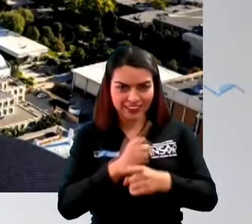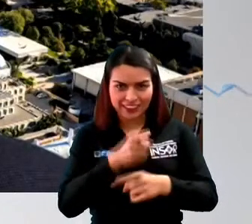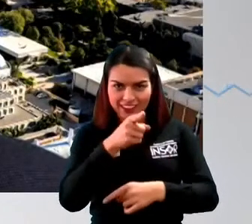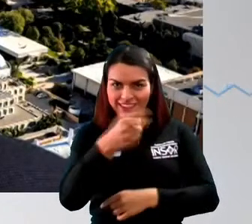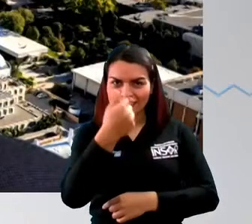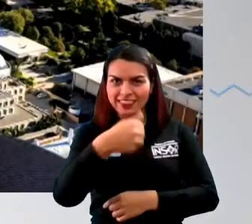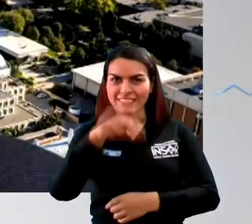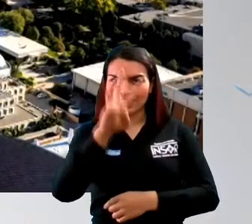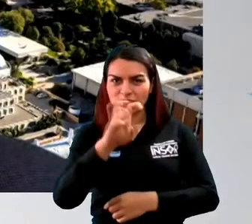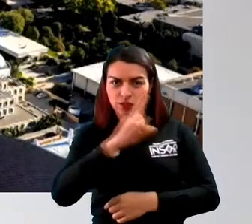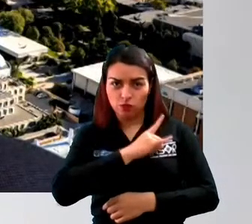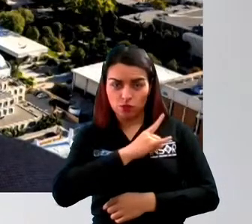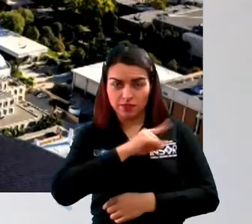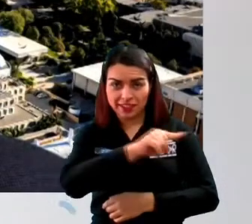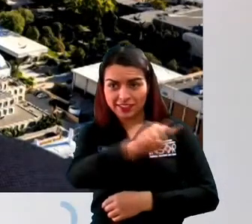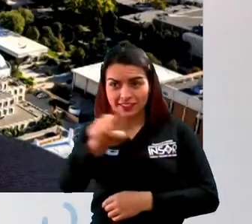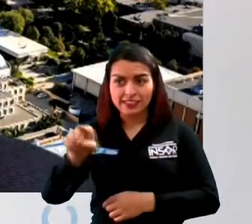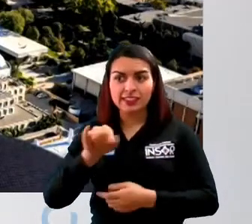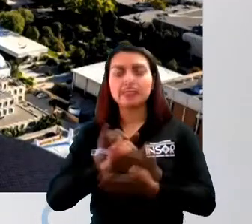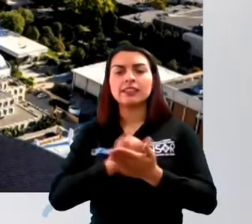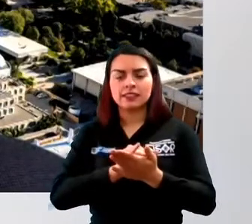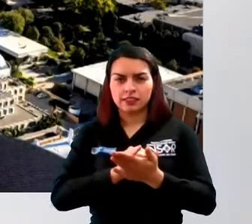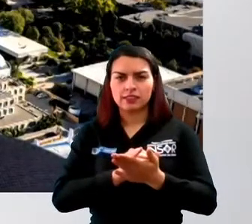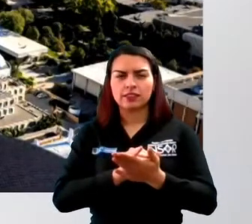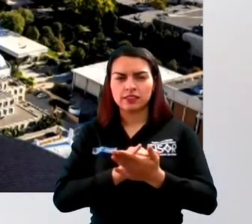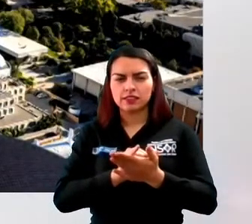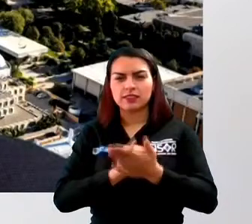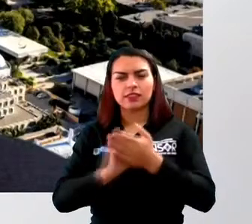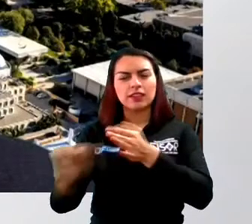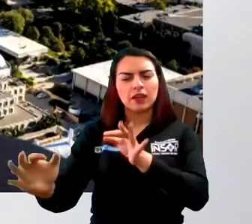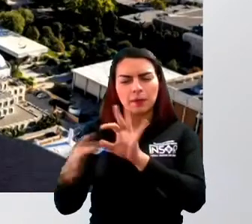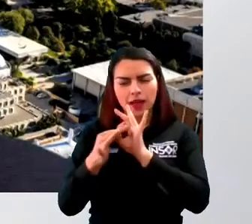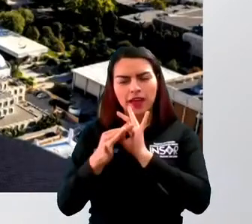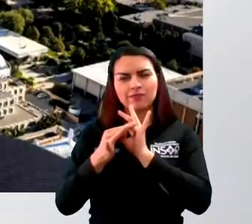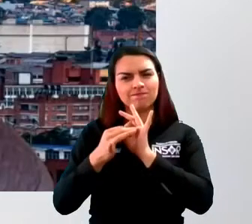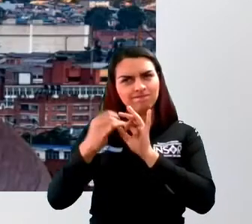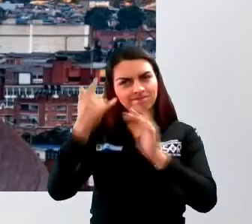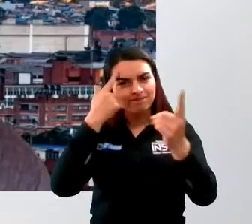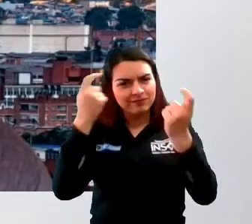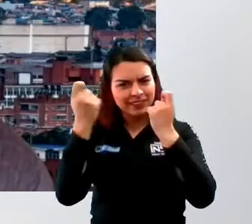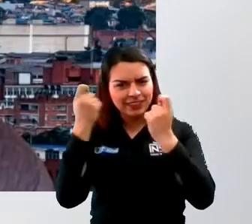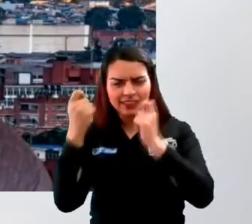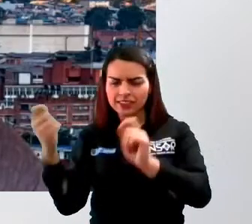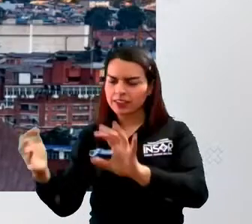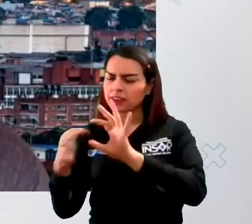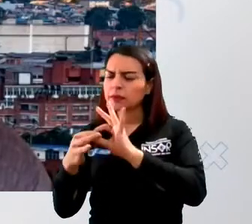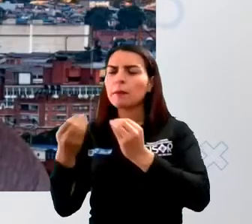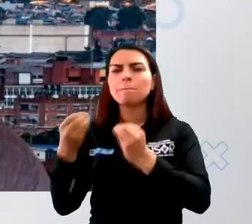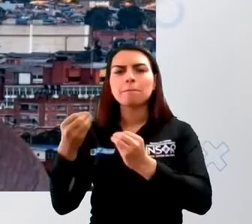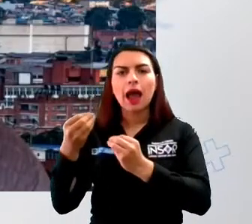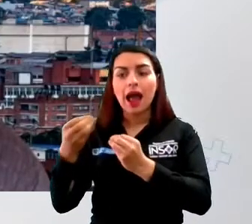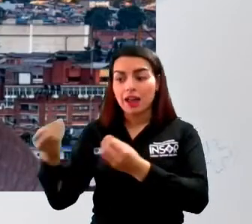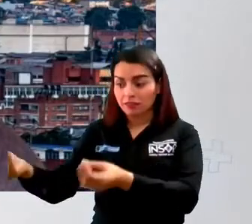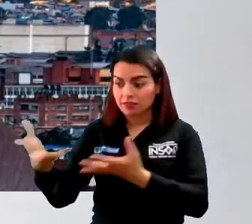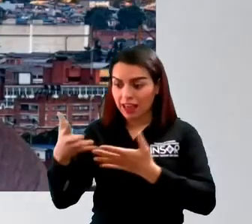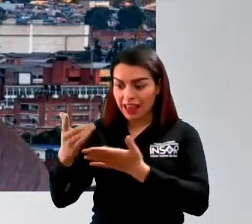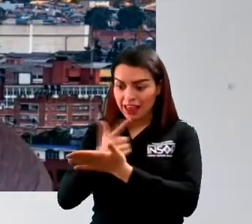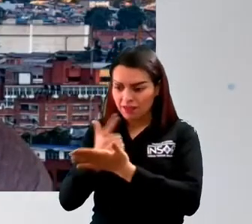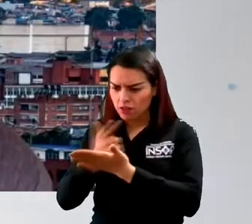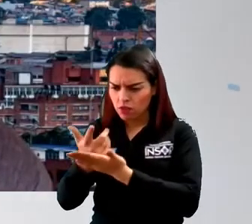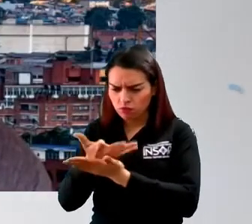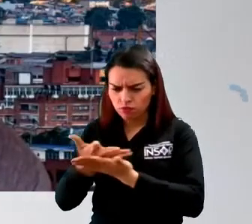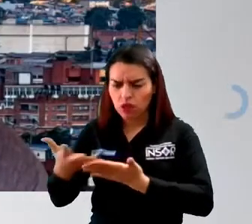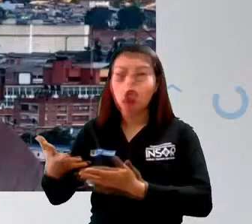de Redúnete hemos hecho una alianza estratégica para compartir con el resto de universidades del país